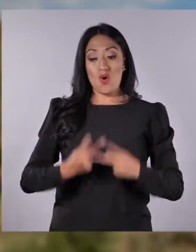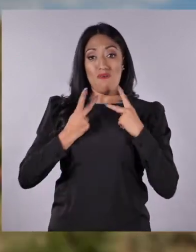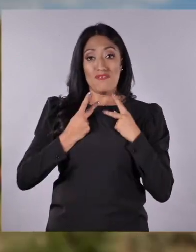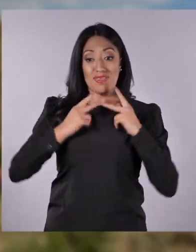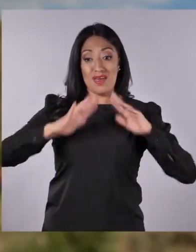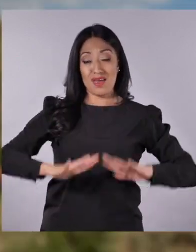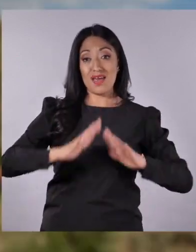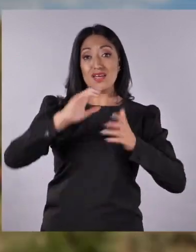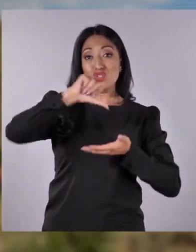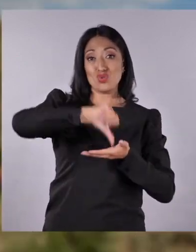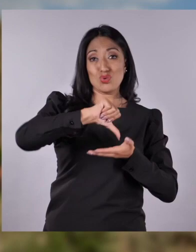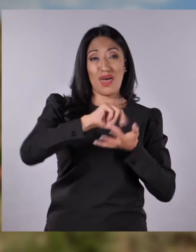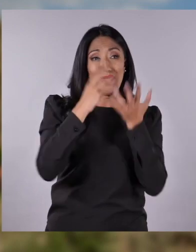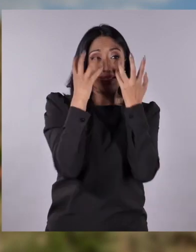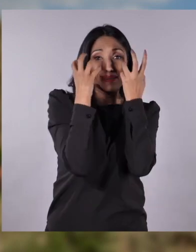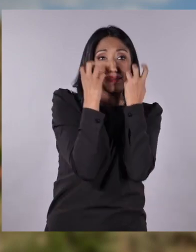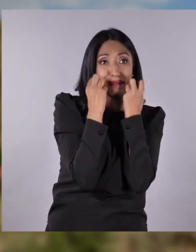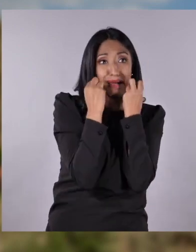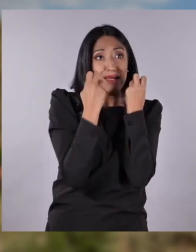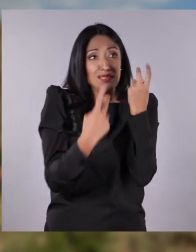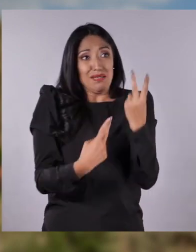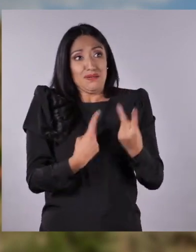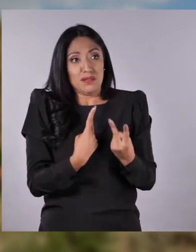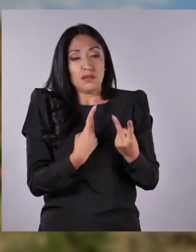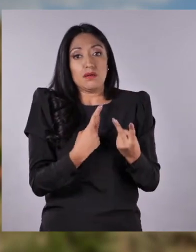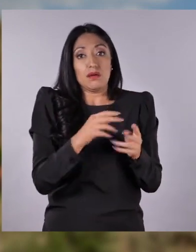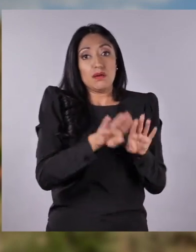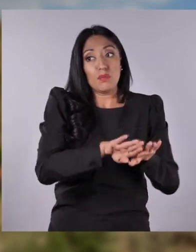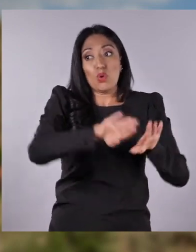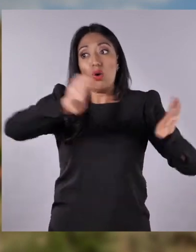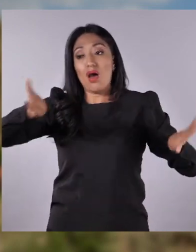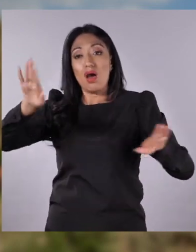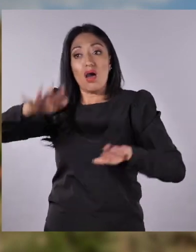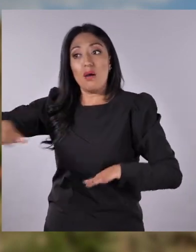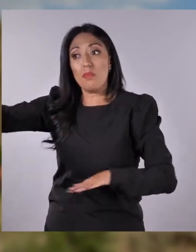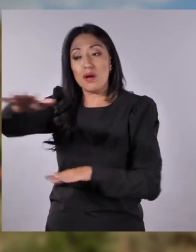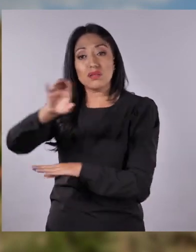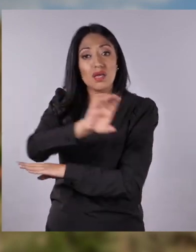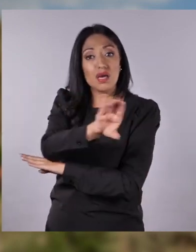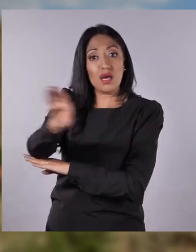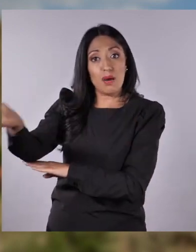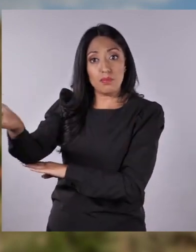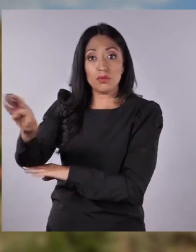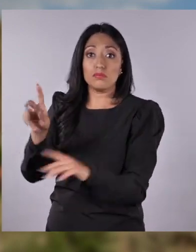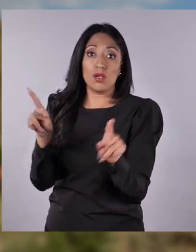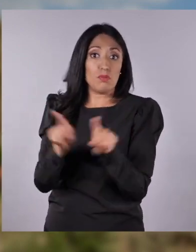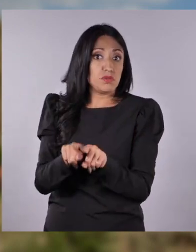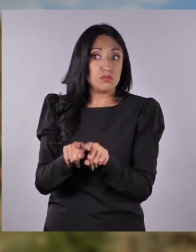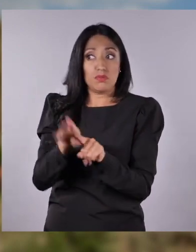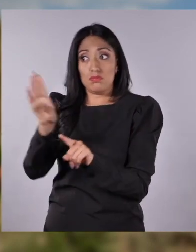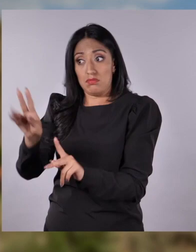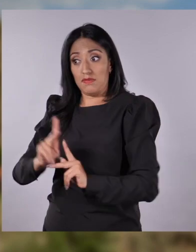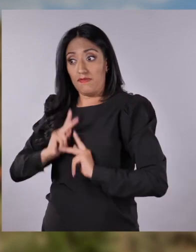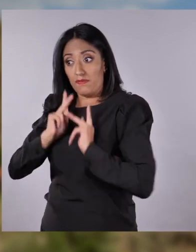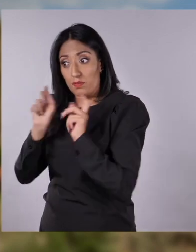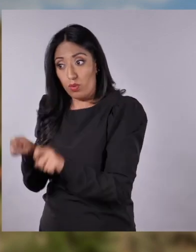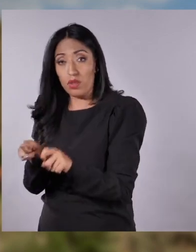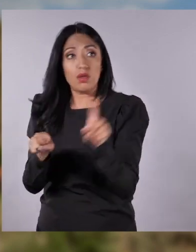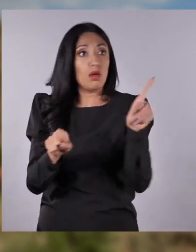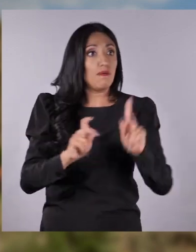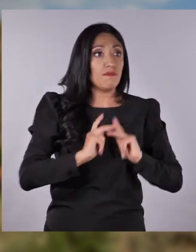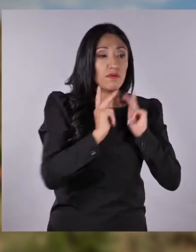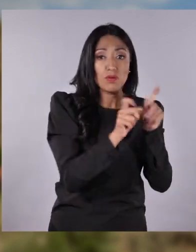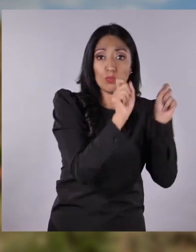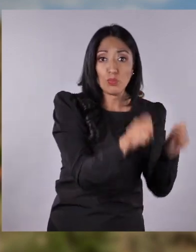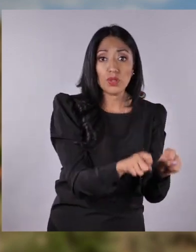llena de estrés de la ciudad con la forma comunitaria. Son dos formas de vida y como en los dos tipos de casa, en ambas se puede vivir. Pero la